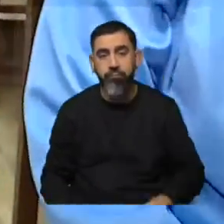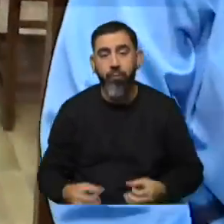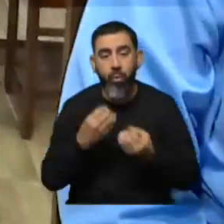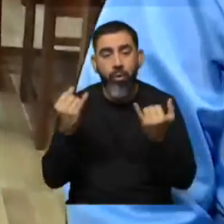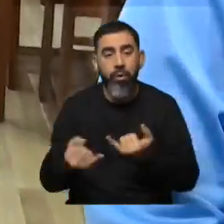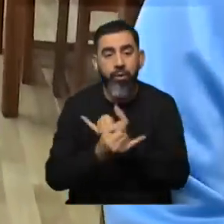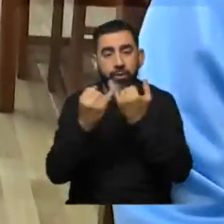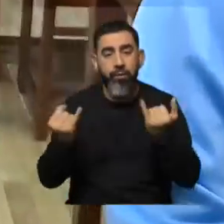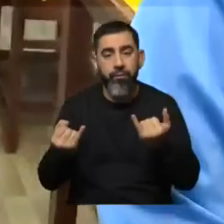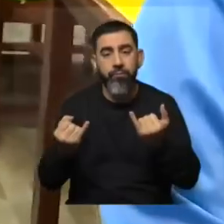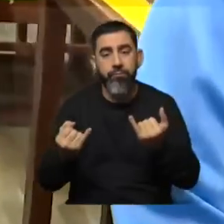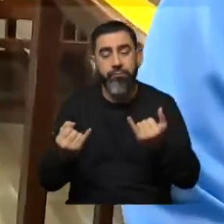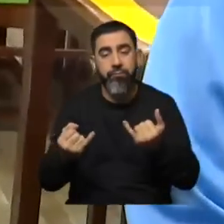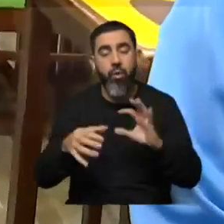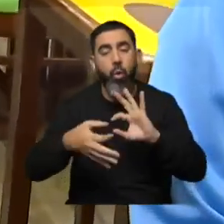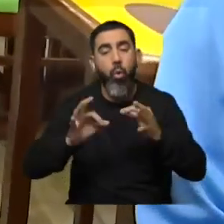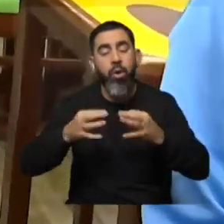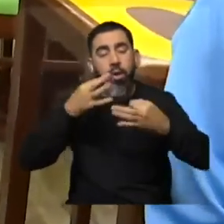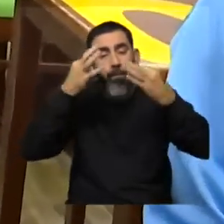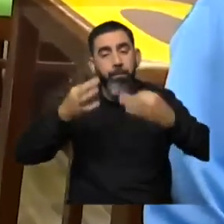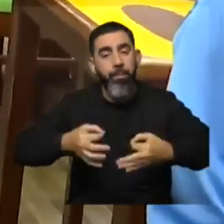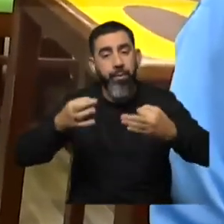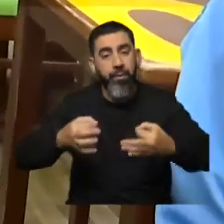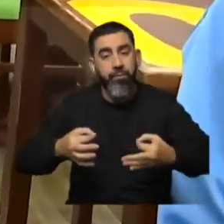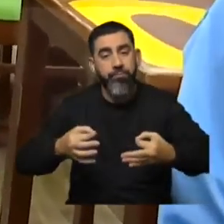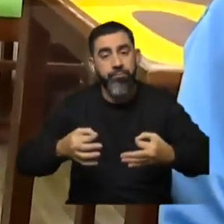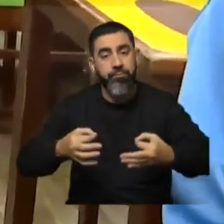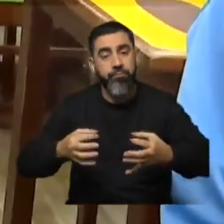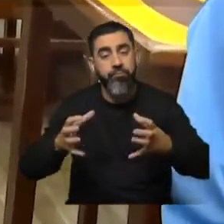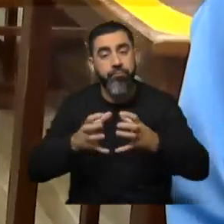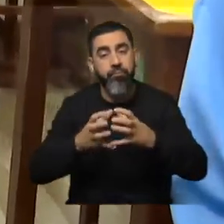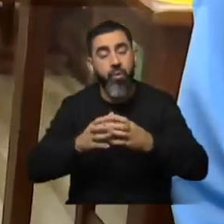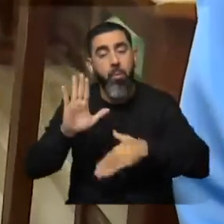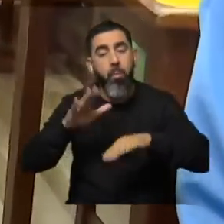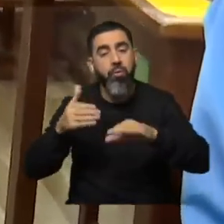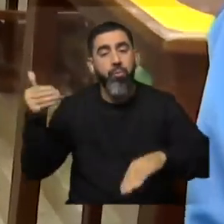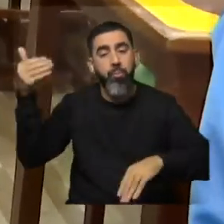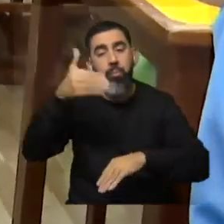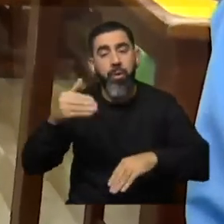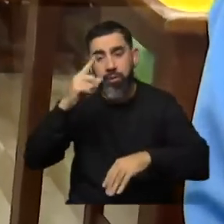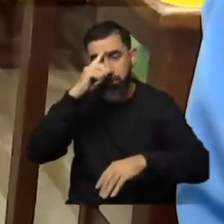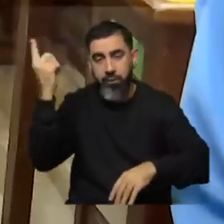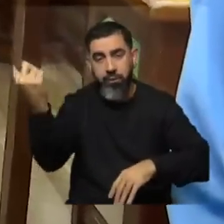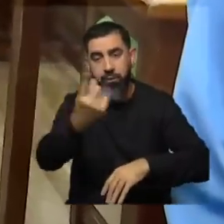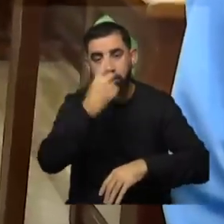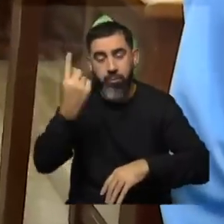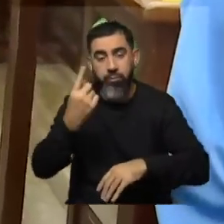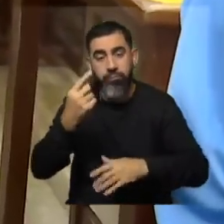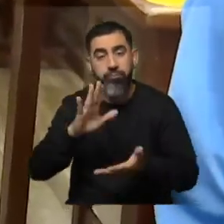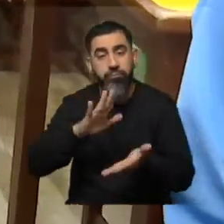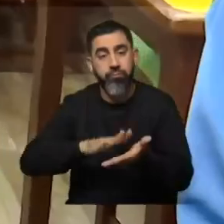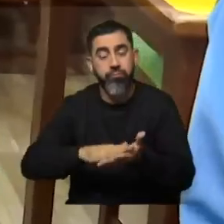bueno olimpiadas especiales es el movimiento que de mayor participación a nivel internacional en lo que refiere